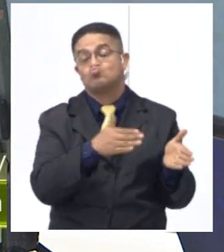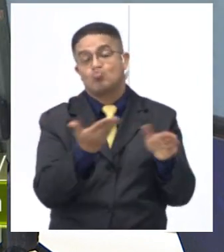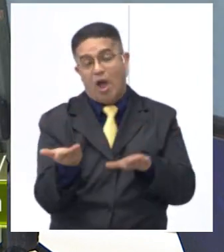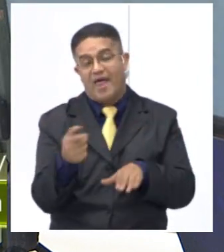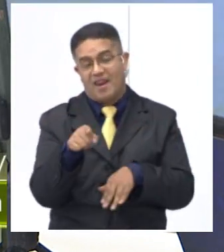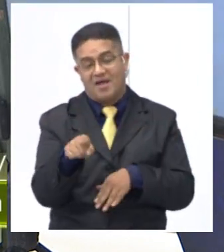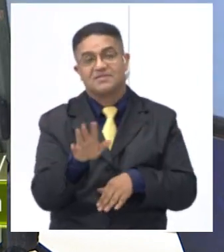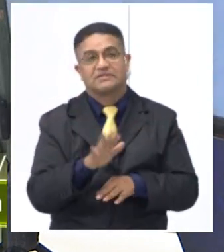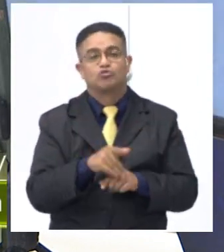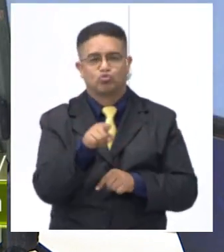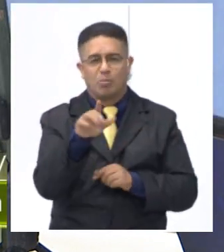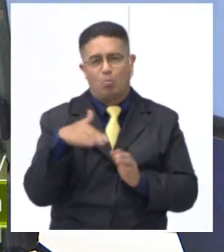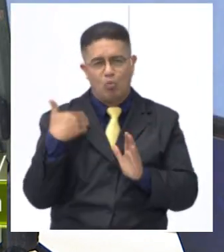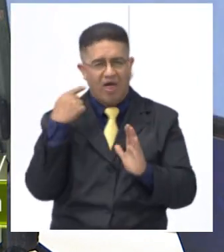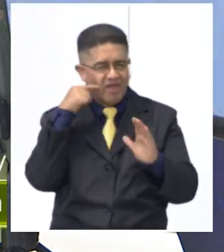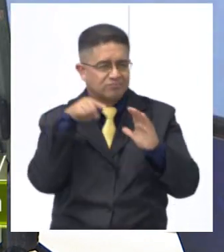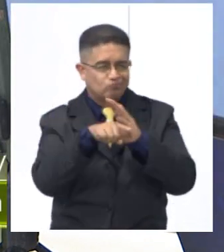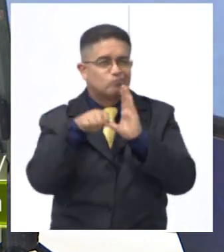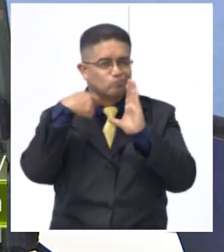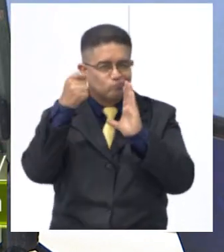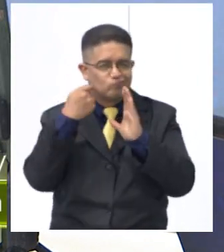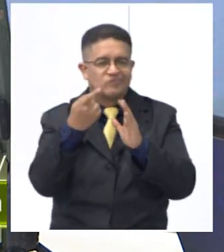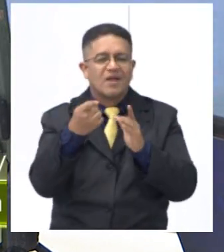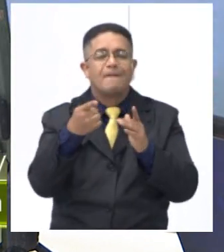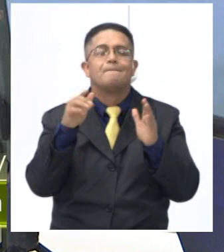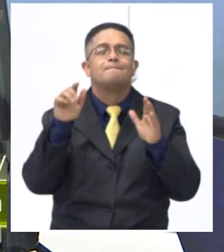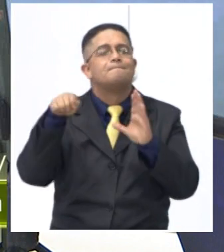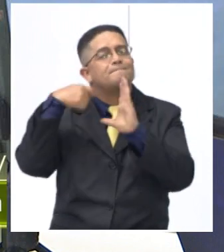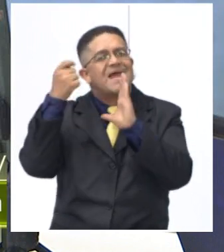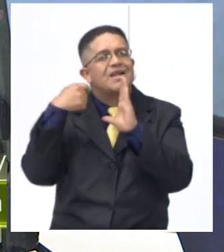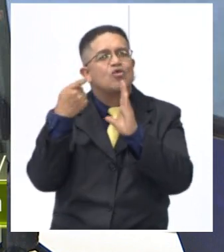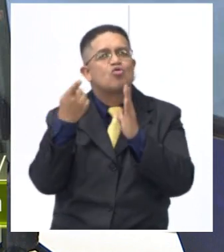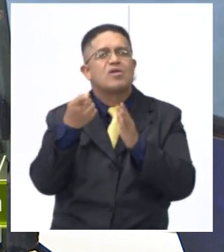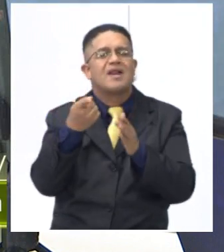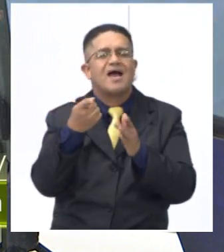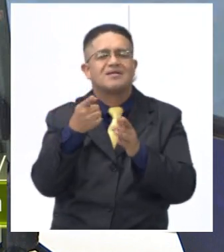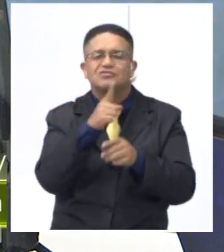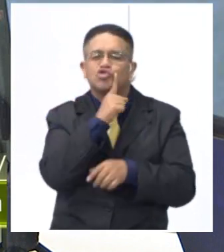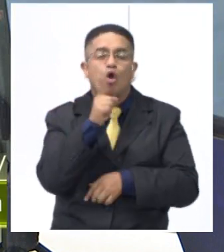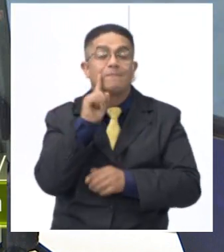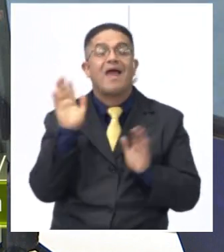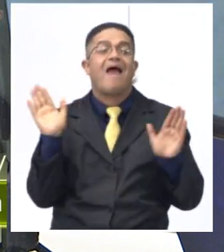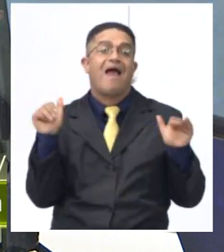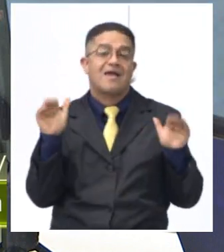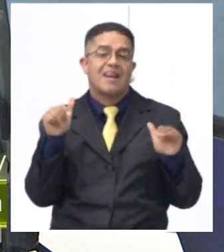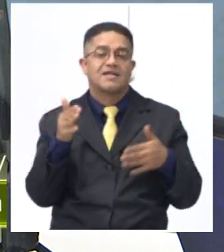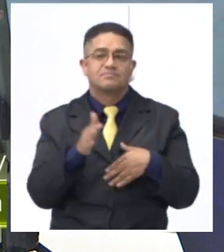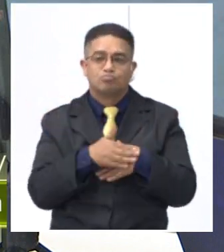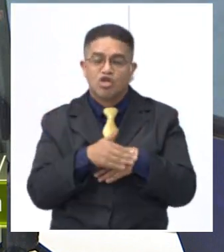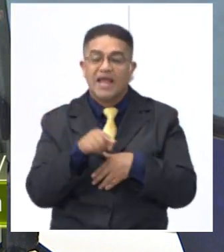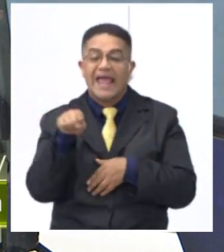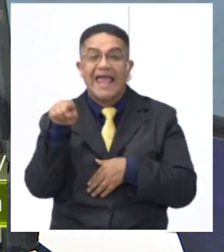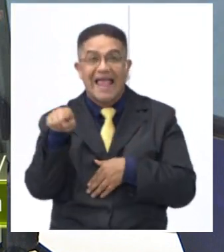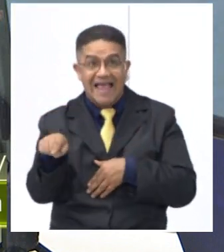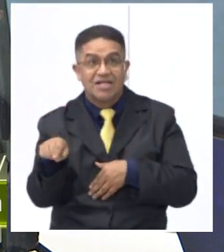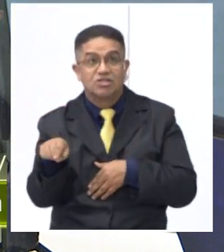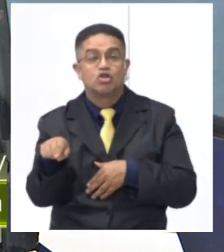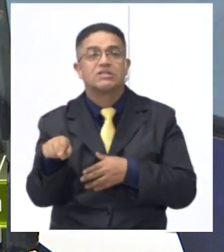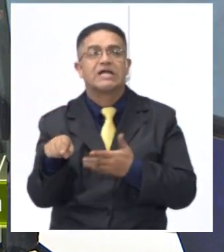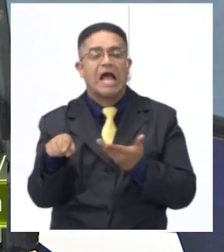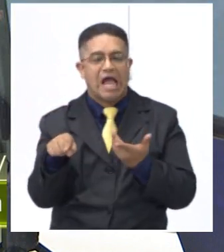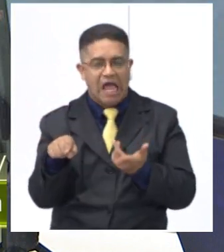que la pueden conseguir, 22 ángeles, porque eran 22 ángeles que permitieron que los bracitos de ellos sirvieran para hacer